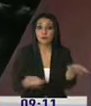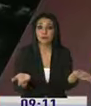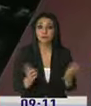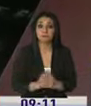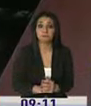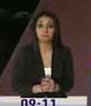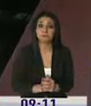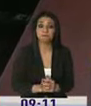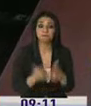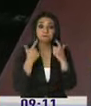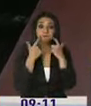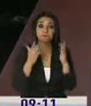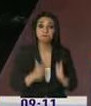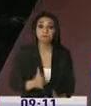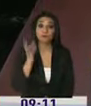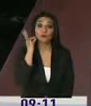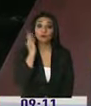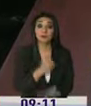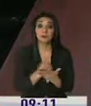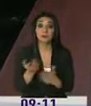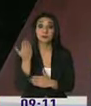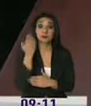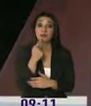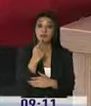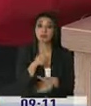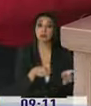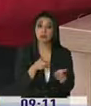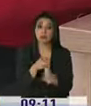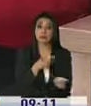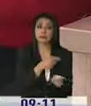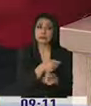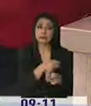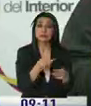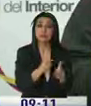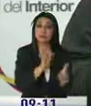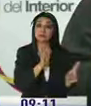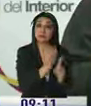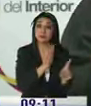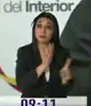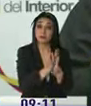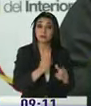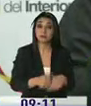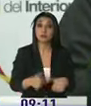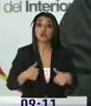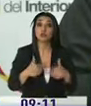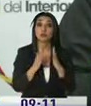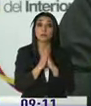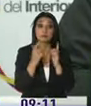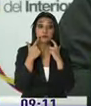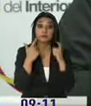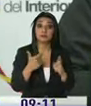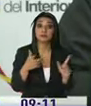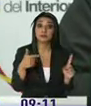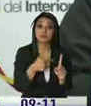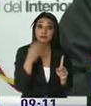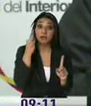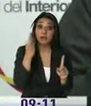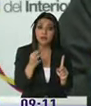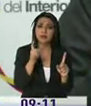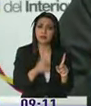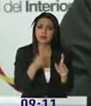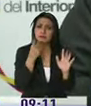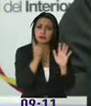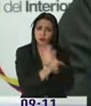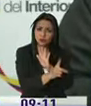fiscal Claudia Romero denunció la semana pasada presuntas presiones y amenazas. Yo pediría que la fiscal ponga la denuncia al respecto. Ella tiene que